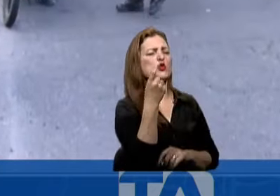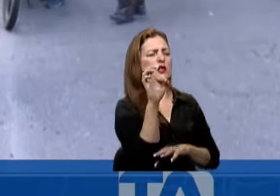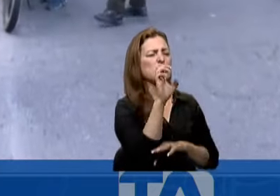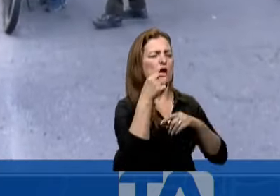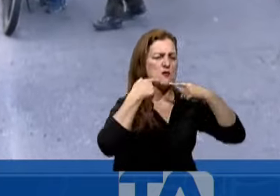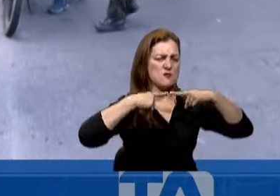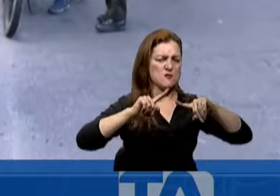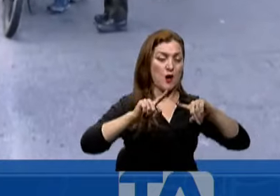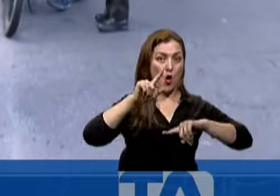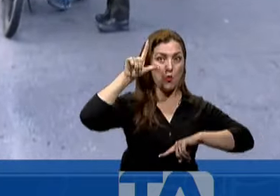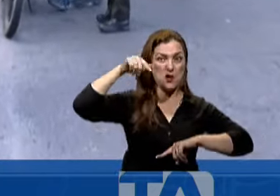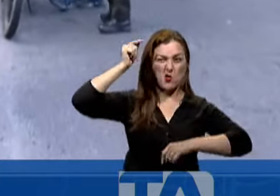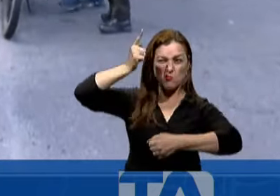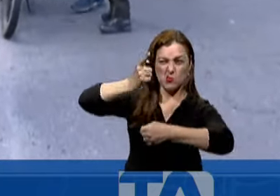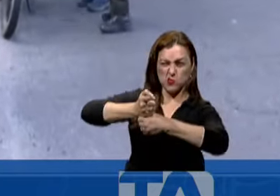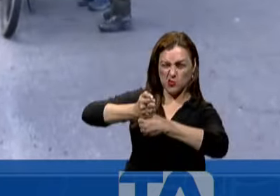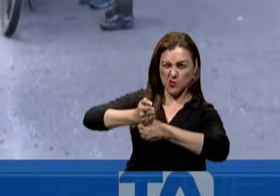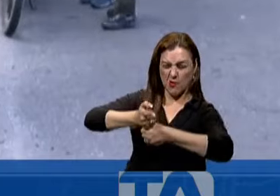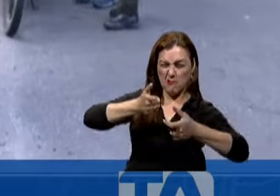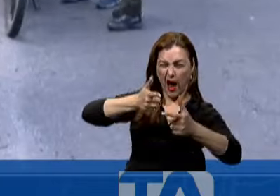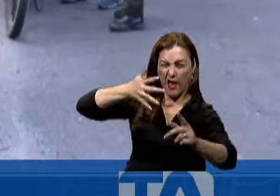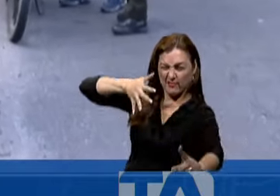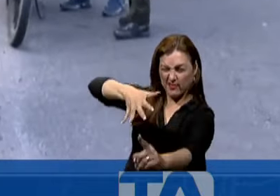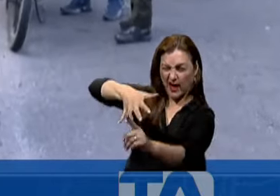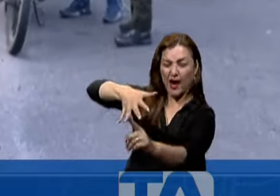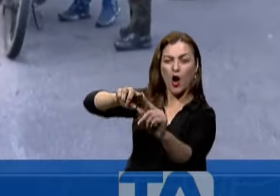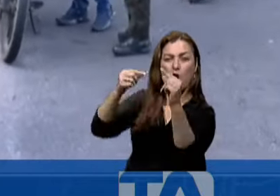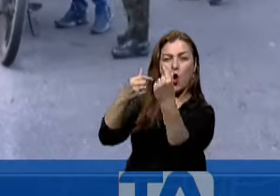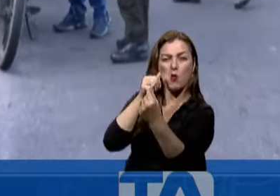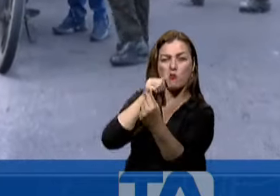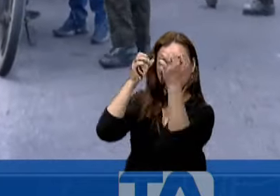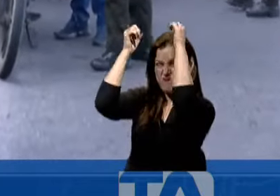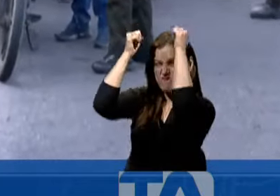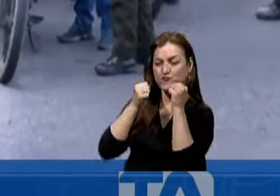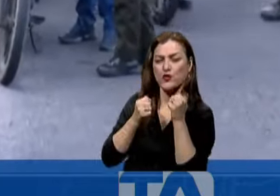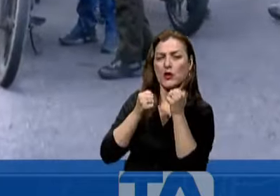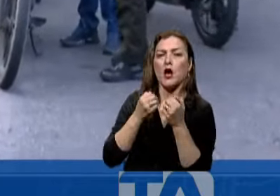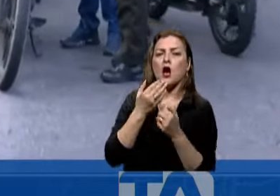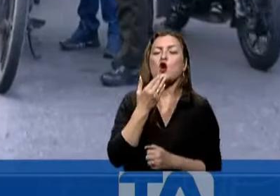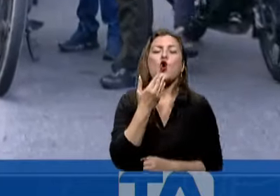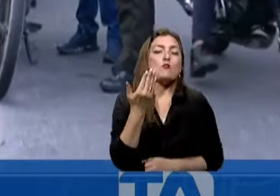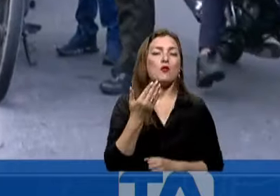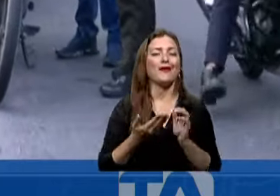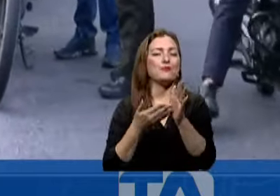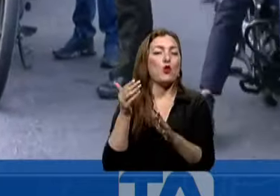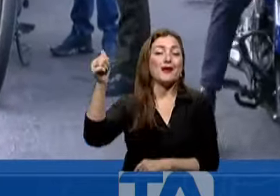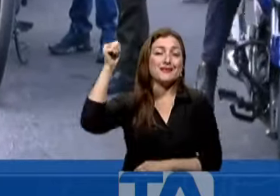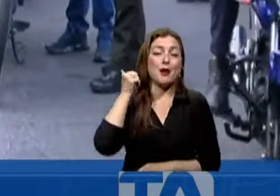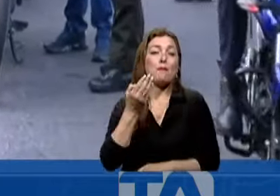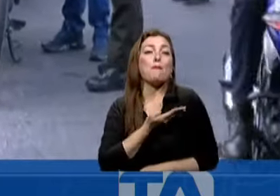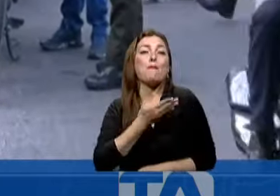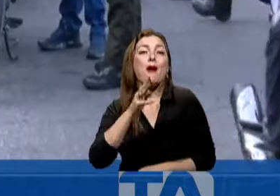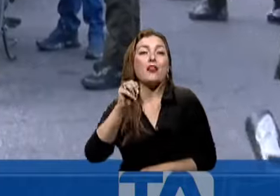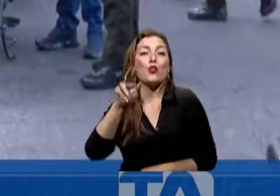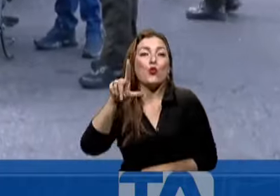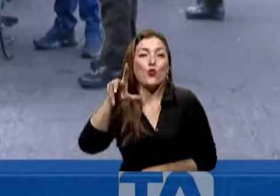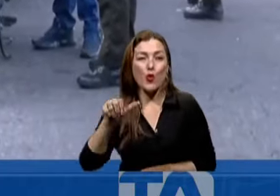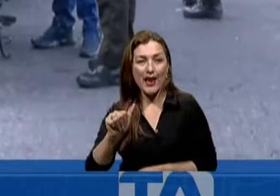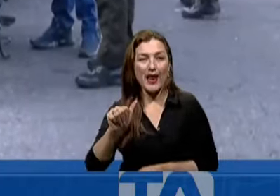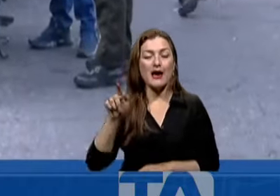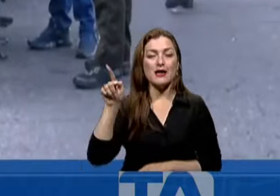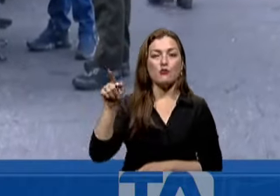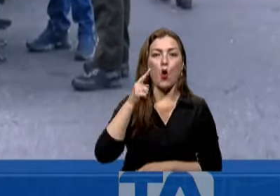estas organizaciones terroristas? Los resultados en este distrito, porque por ejemplo en Manuela Sáenz ayer se detuvo a uno de los delincuentes que escapó